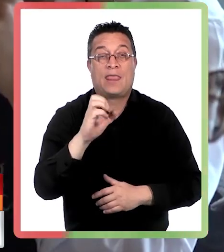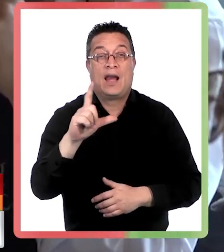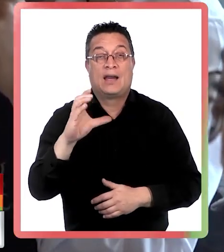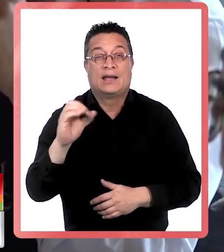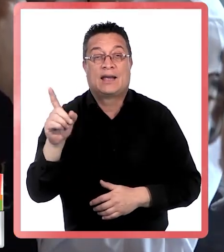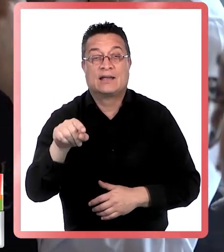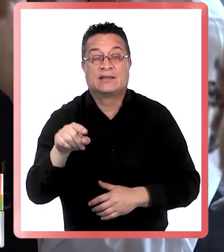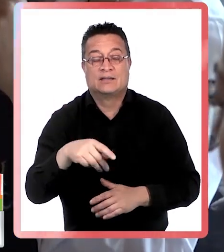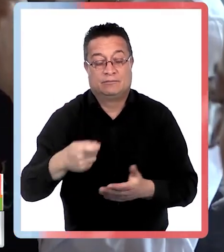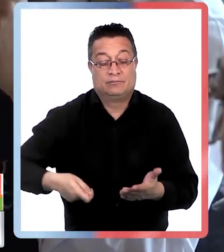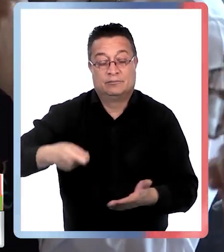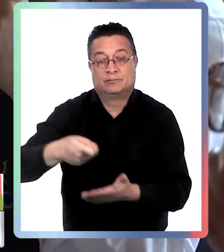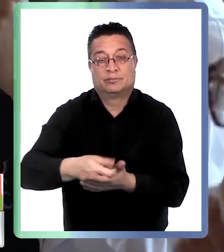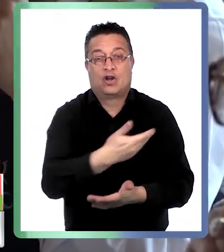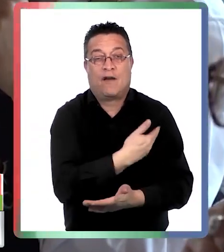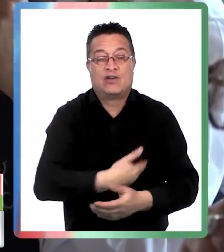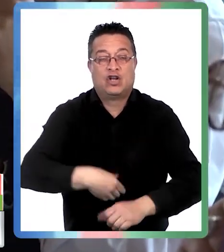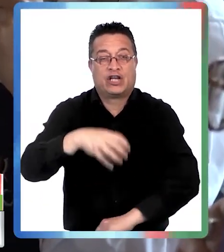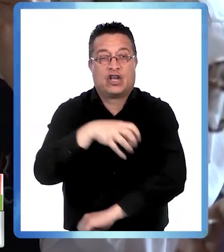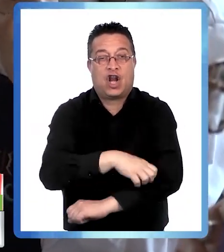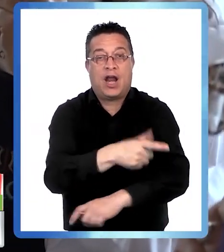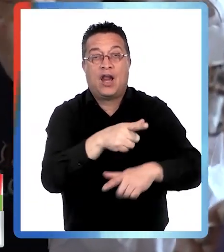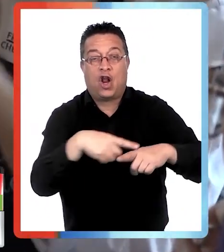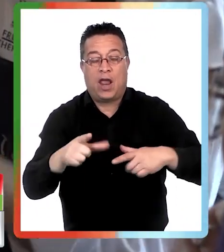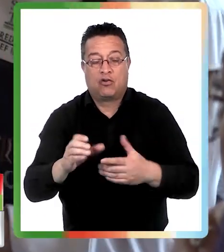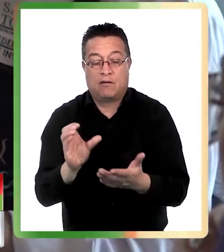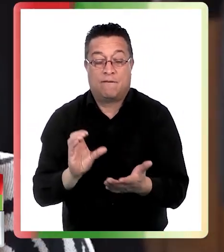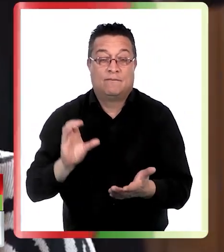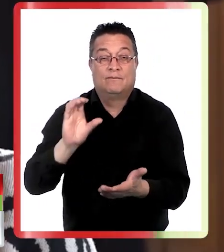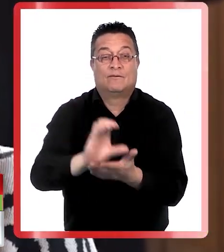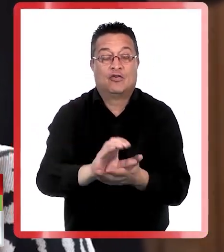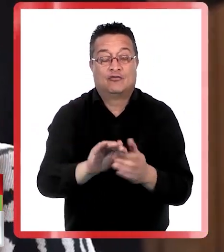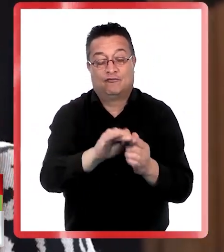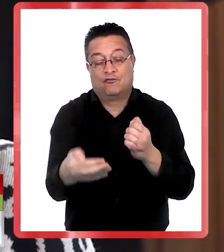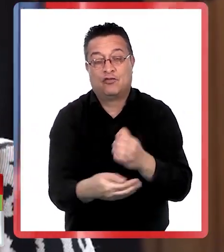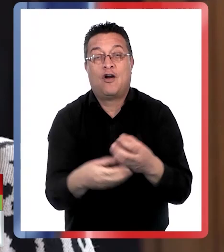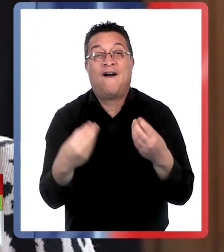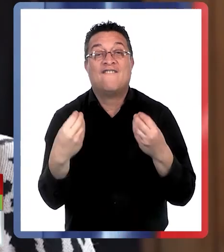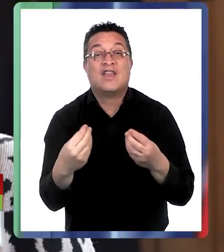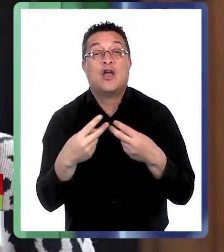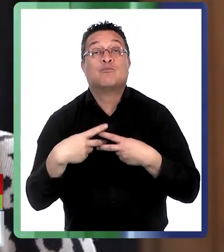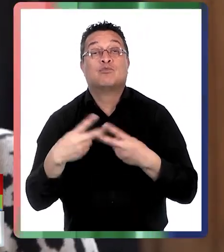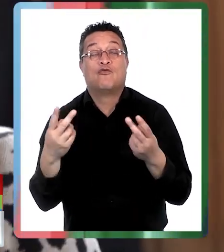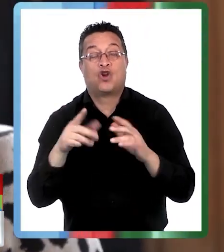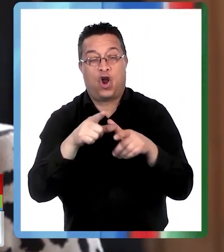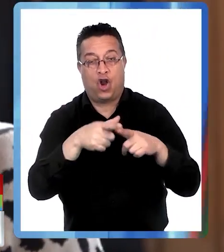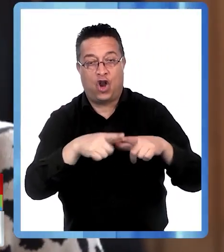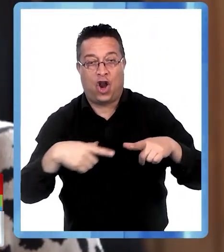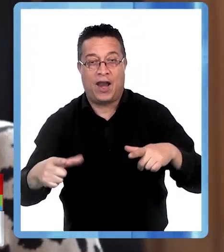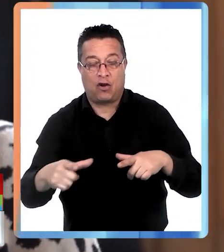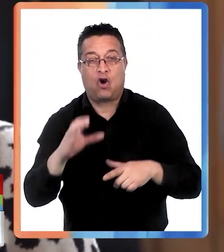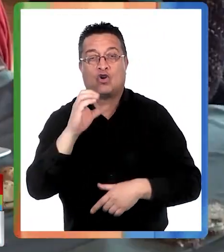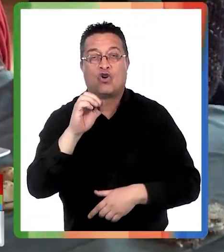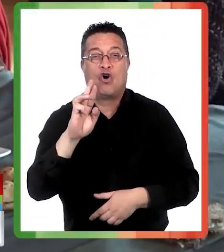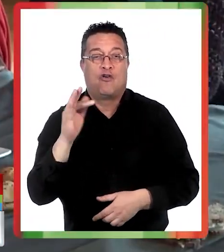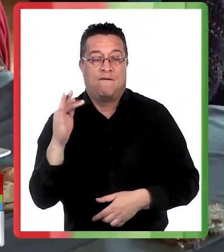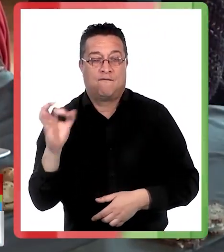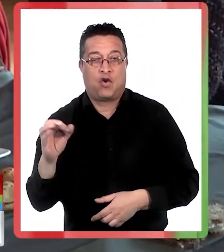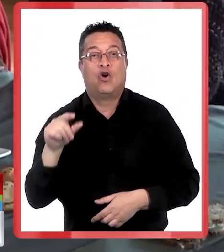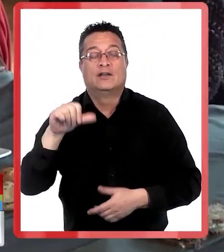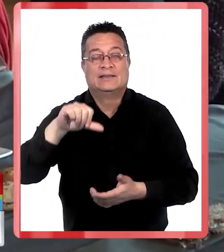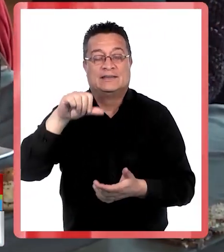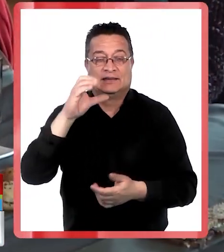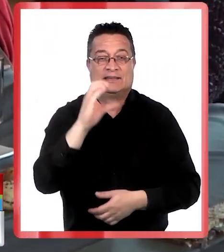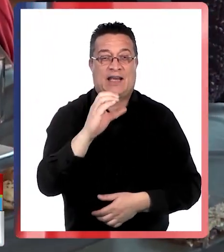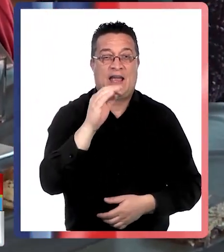financiado por el gobierno Regional de los lagos a través del fondo bienes públicos los lagos de corfo y ejecutado por el centro